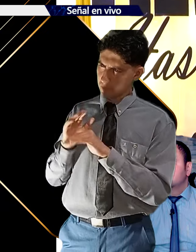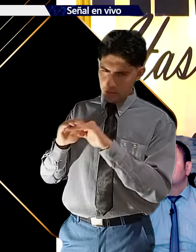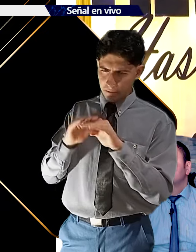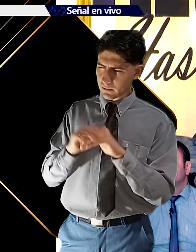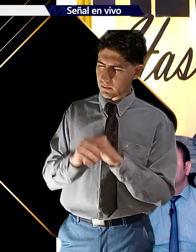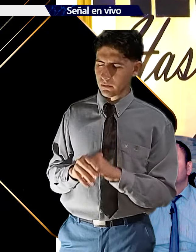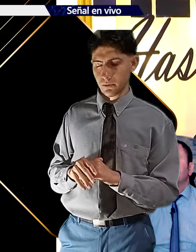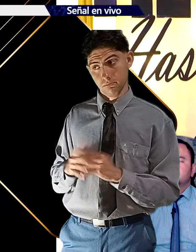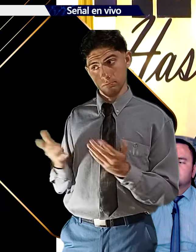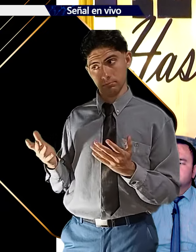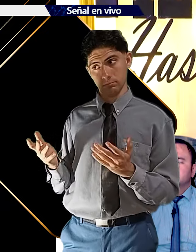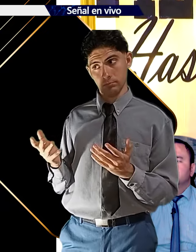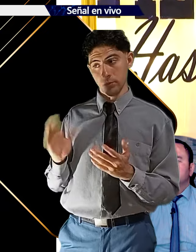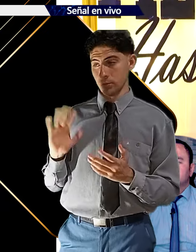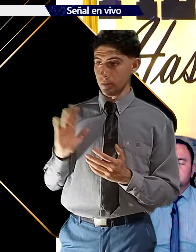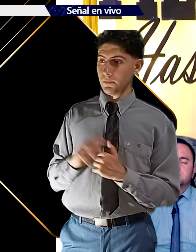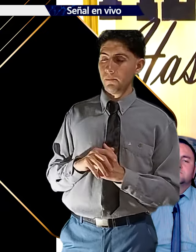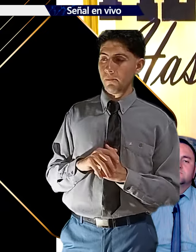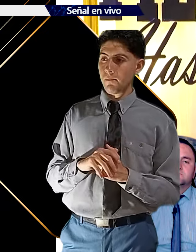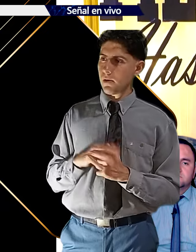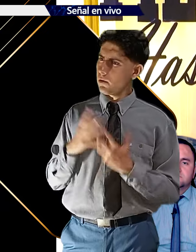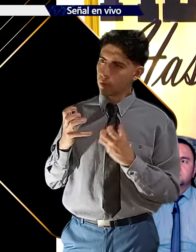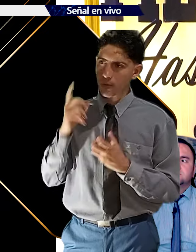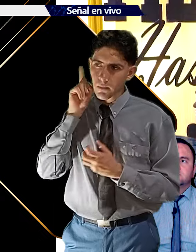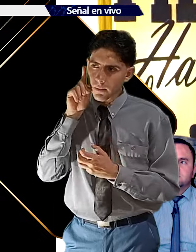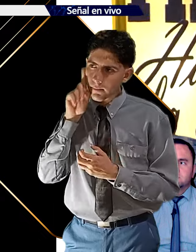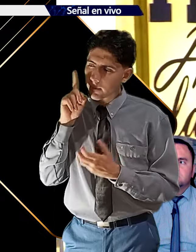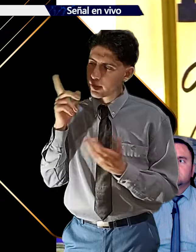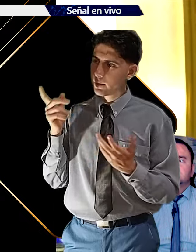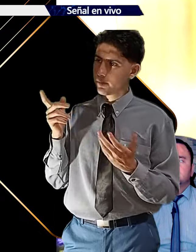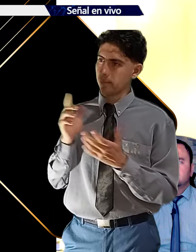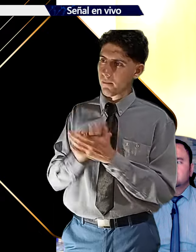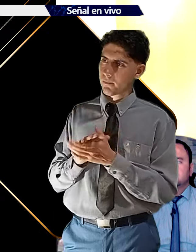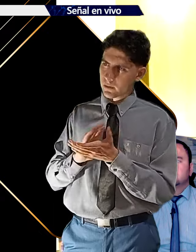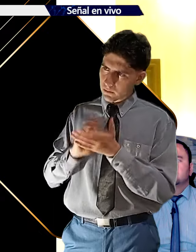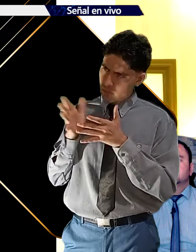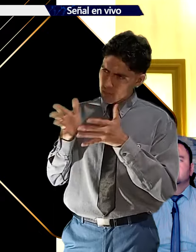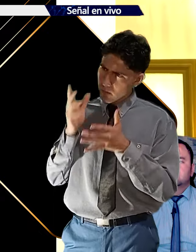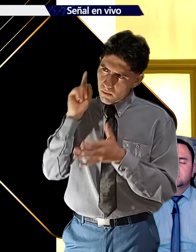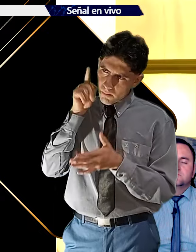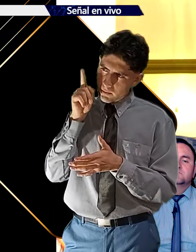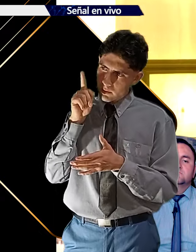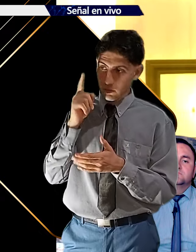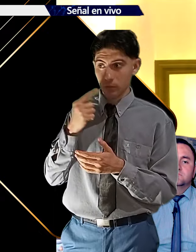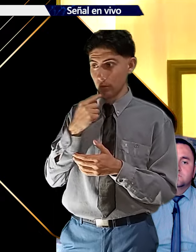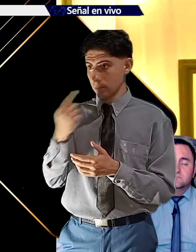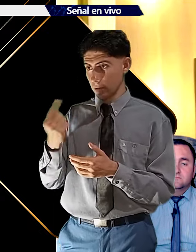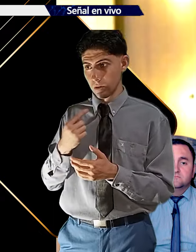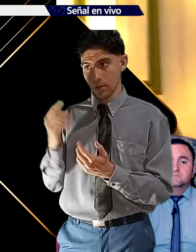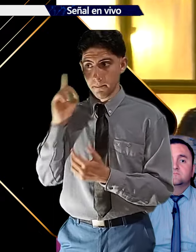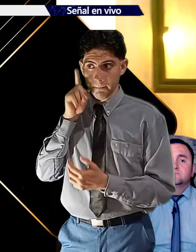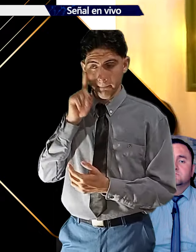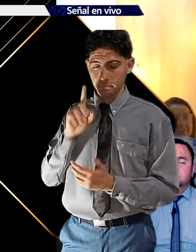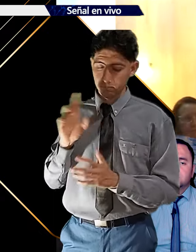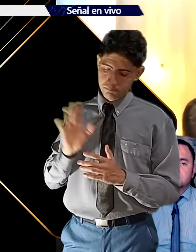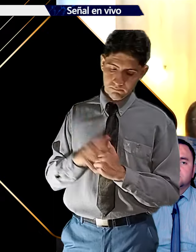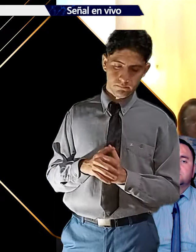mentira, te autorizamos que mientas. No me vuelvas a mentir, porque la próxima vez me va a tocar actuar de una manera diferente. Así que la verdad, aunque me duele.